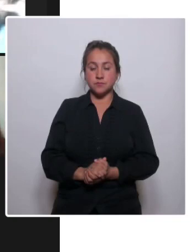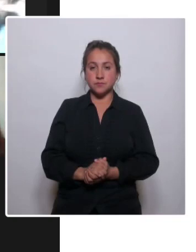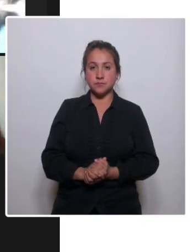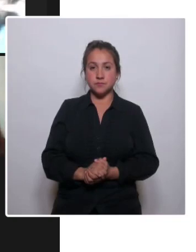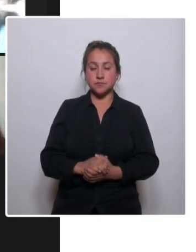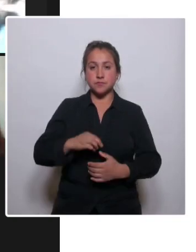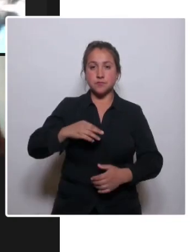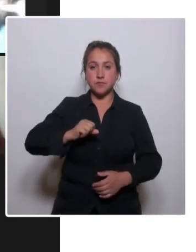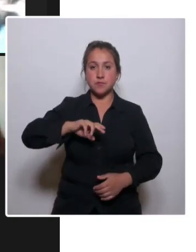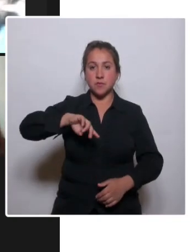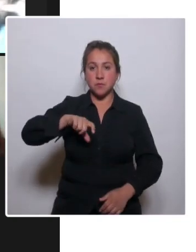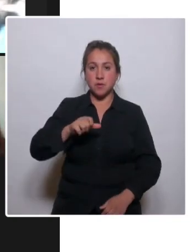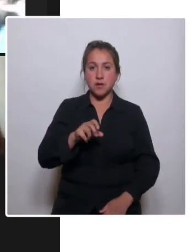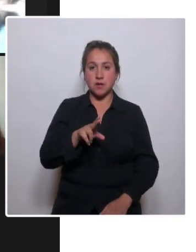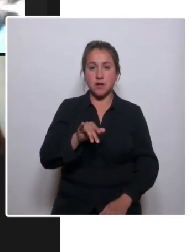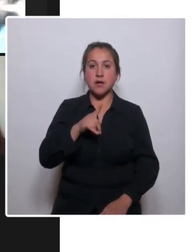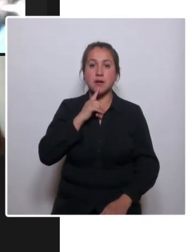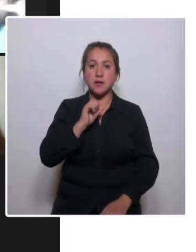Señora Margarita Letelier. A favor,